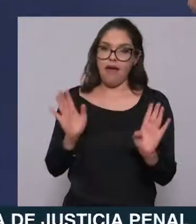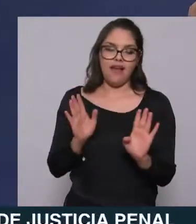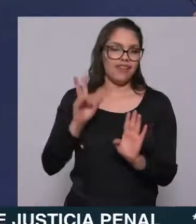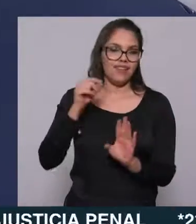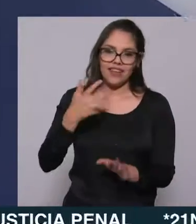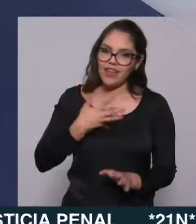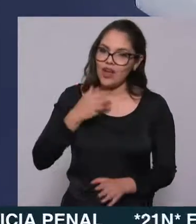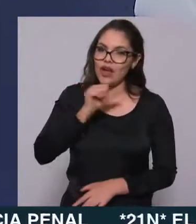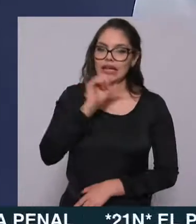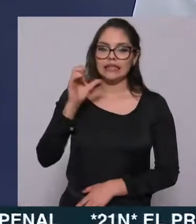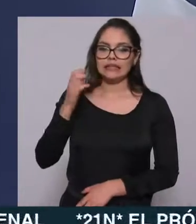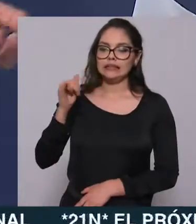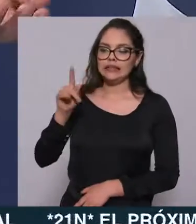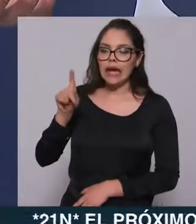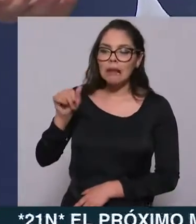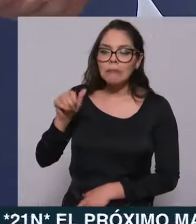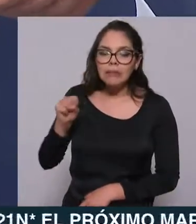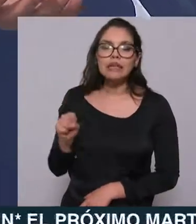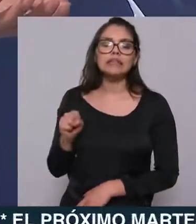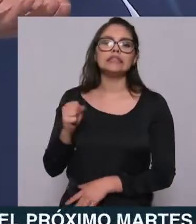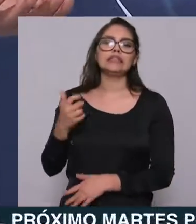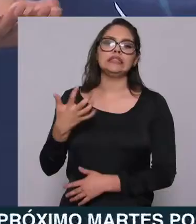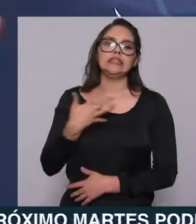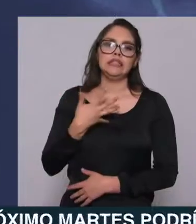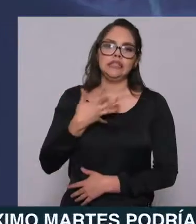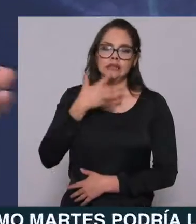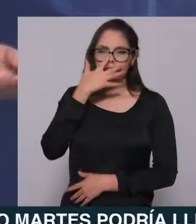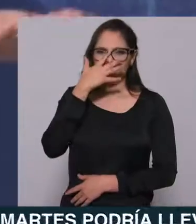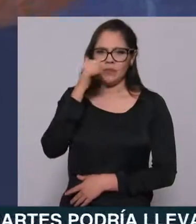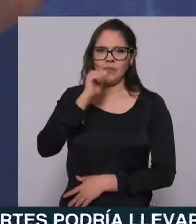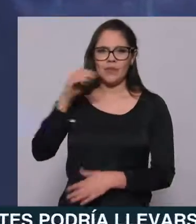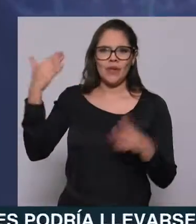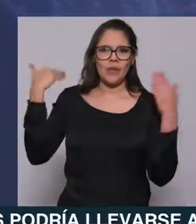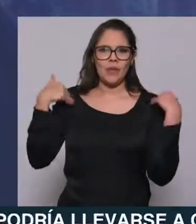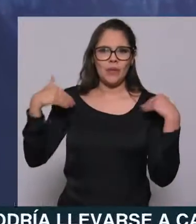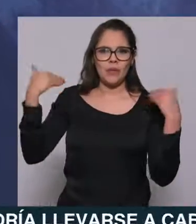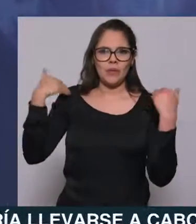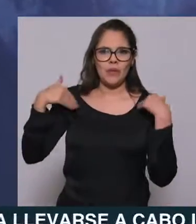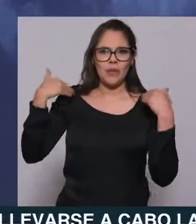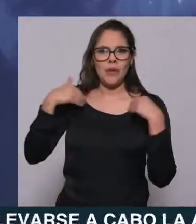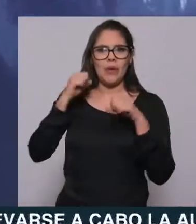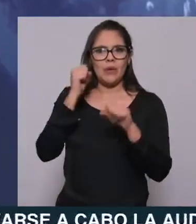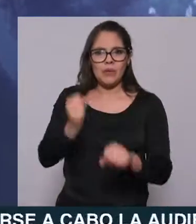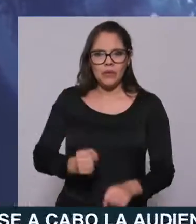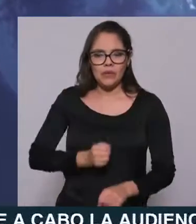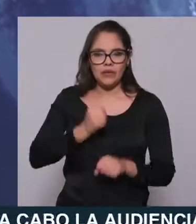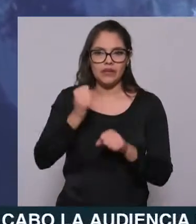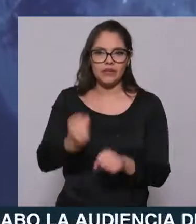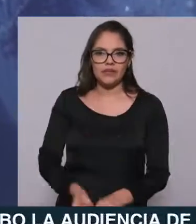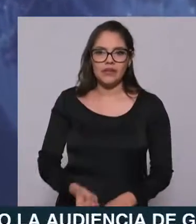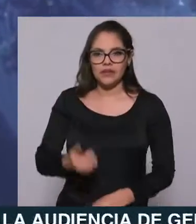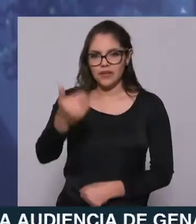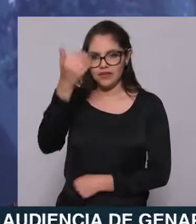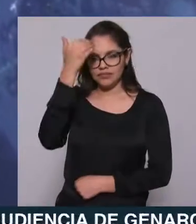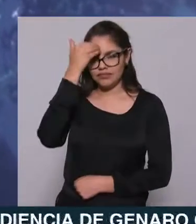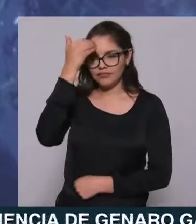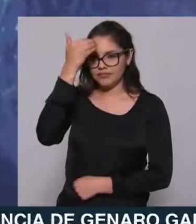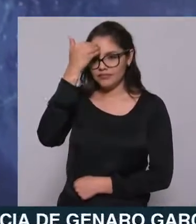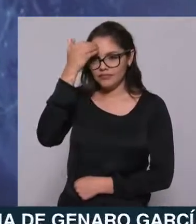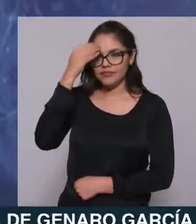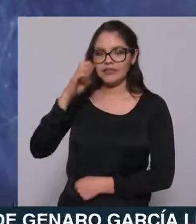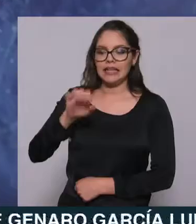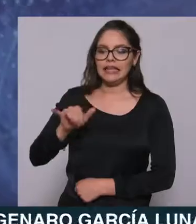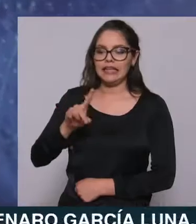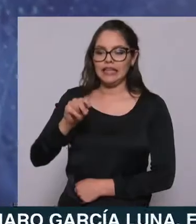encontrar chinampas, podemos disfrutar de un paseo también justamente trajinera, conocer pues los